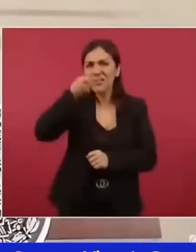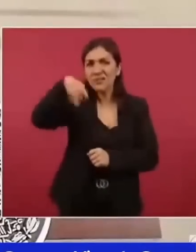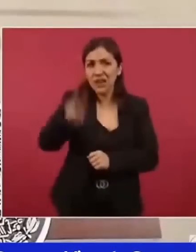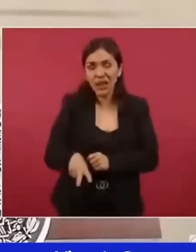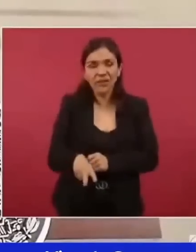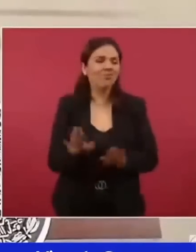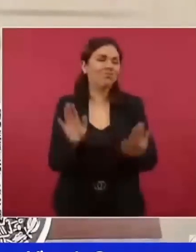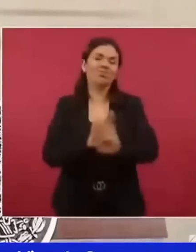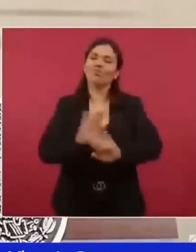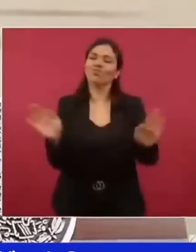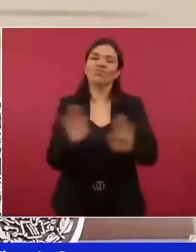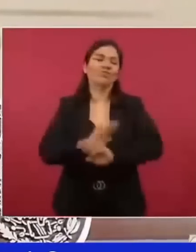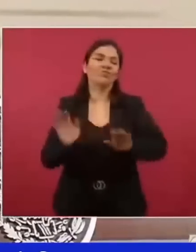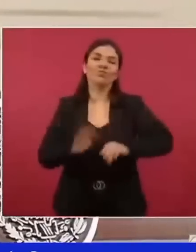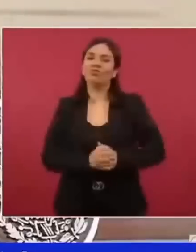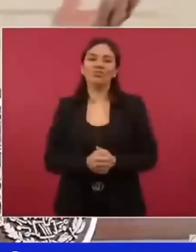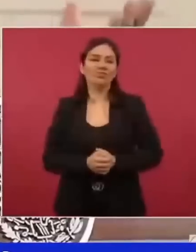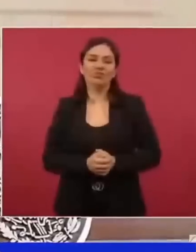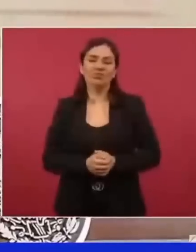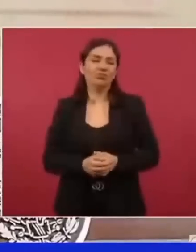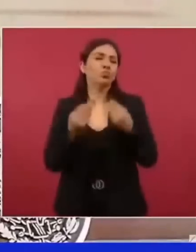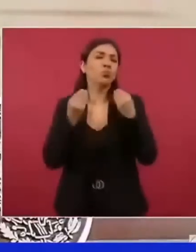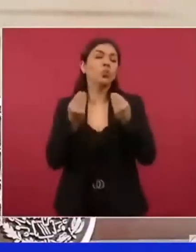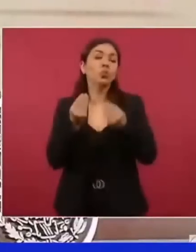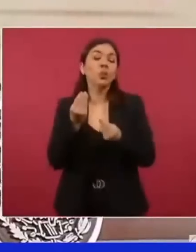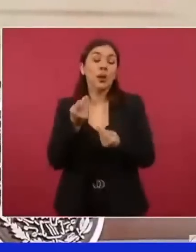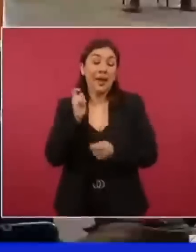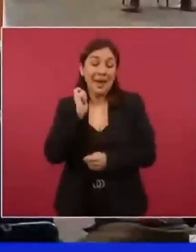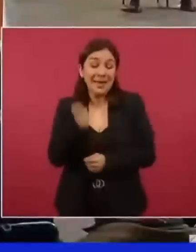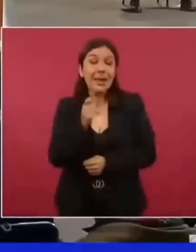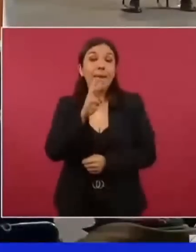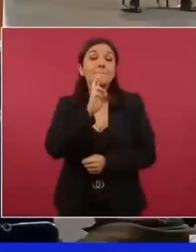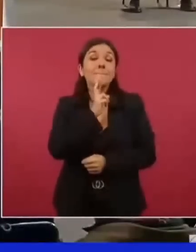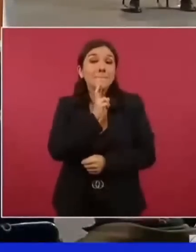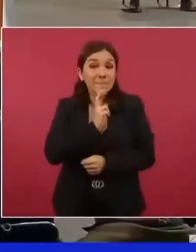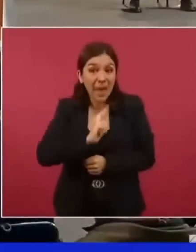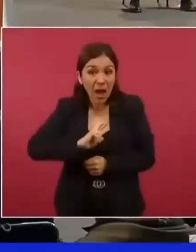No, es que es muchísimo mejor